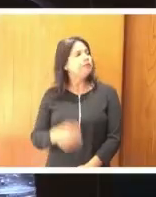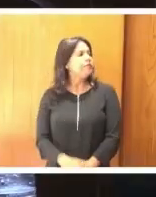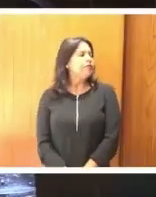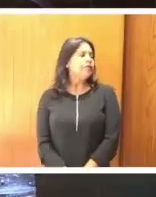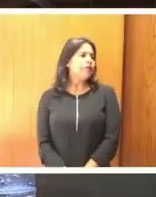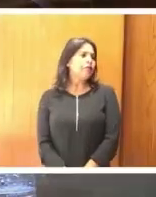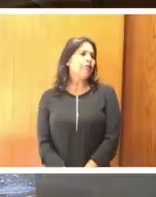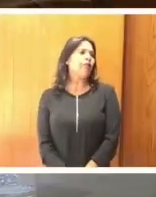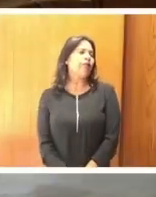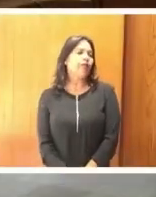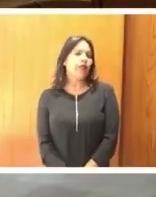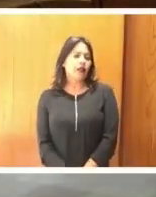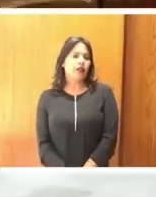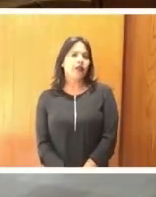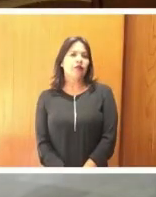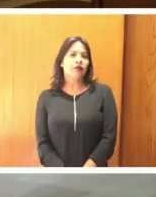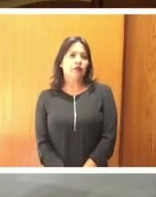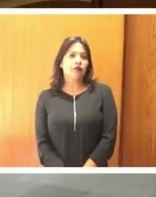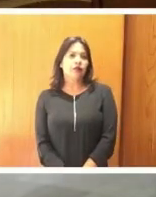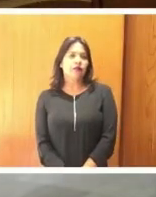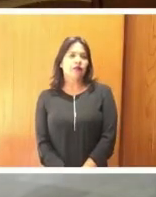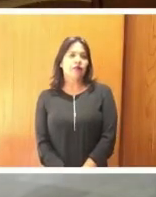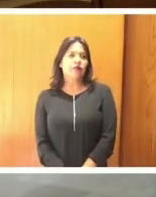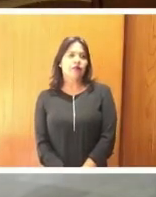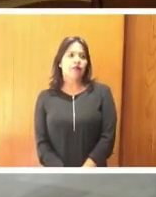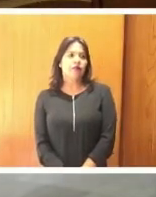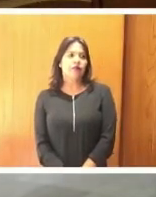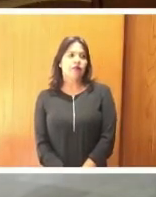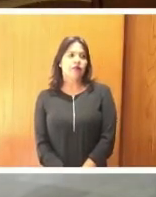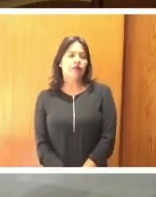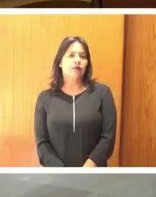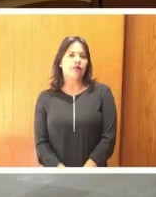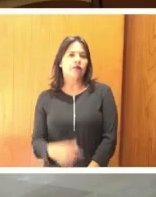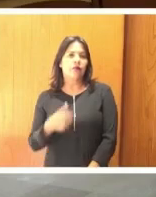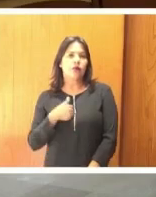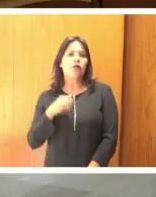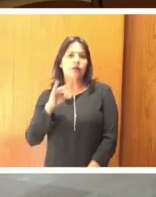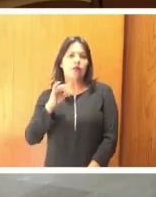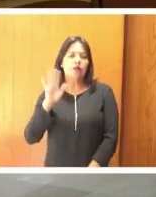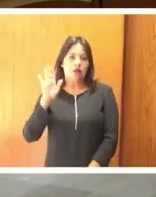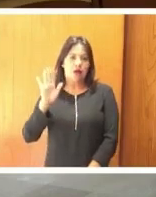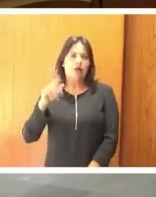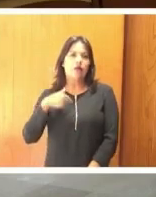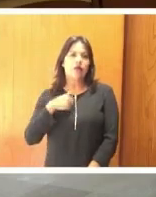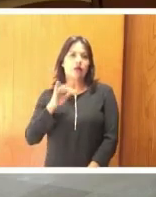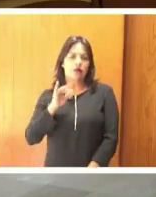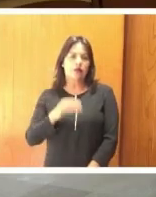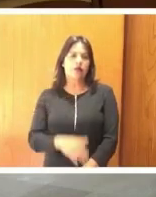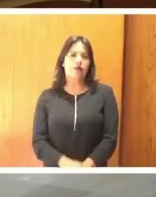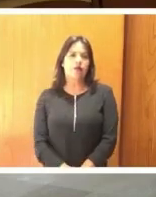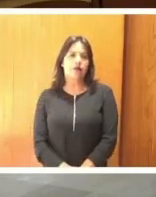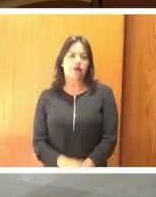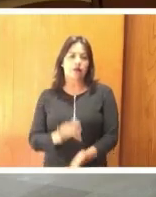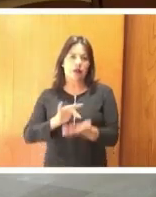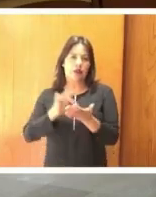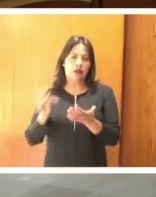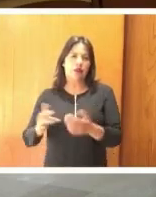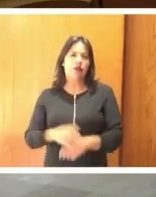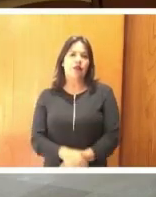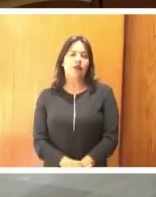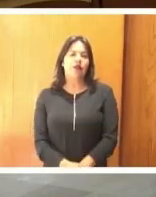Gracias, comisionado. Comisionada Ramírez Peña. A favor de los recursos de revisión listados en este bloque, señor secretario. Gracias.